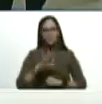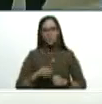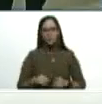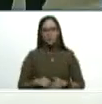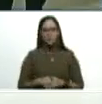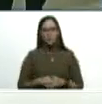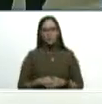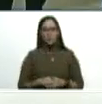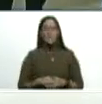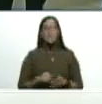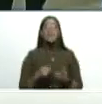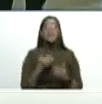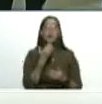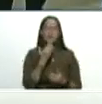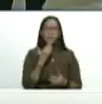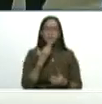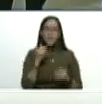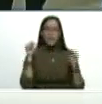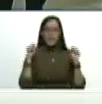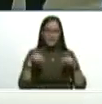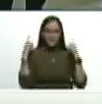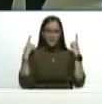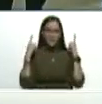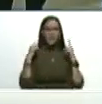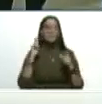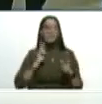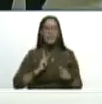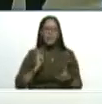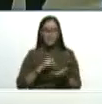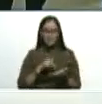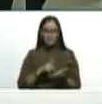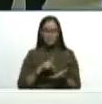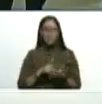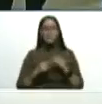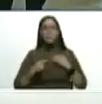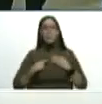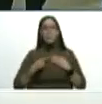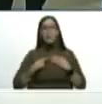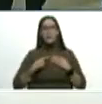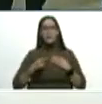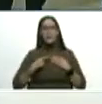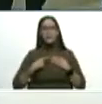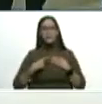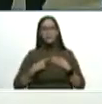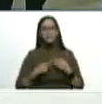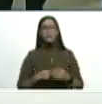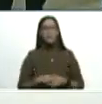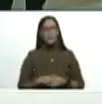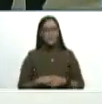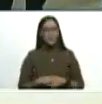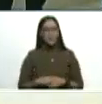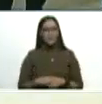575. Y próximamente aquí en Macuto estarán también colocando sus marcapasos. ¿Va?